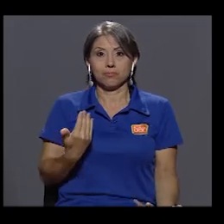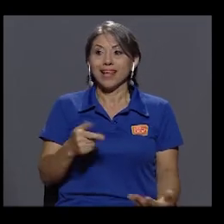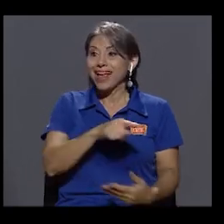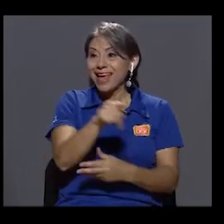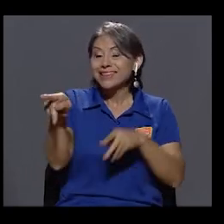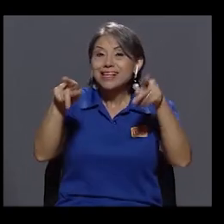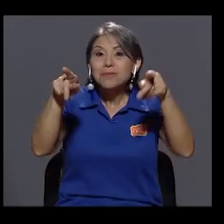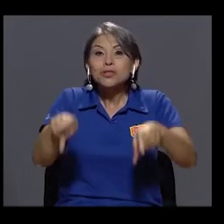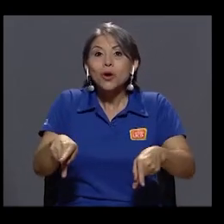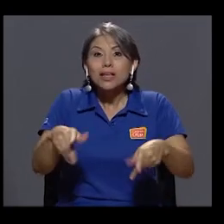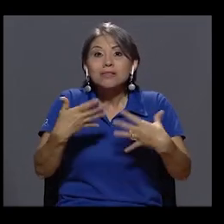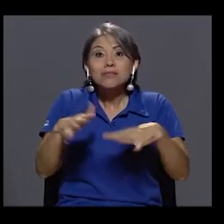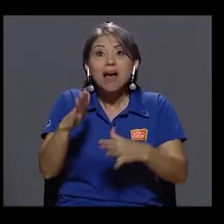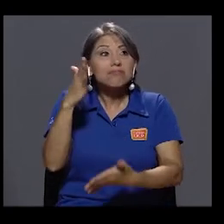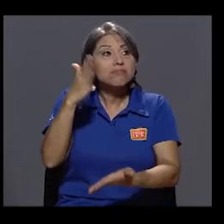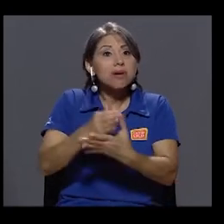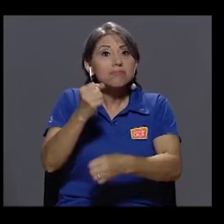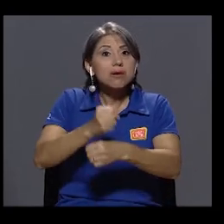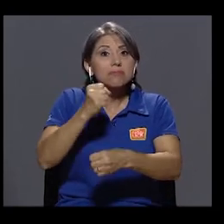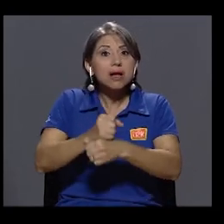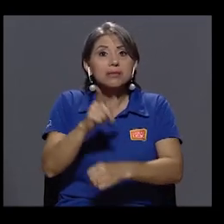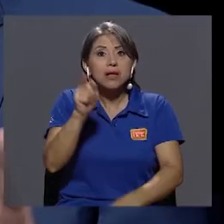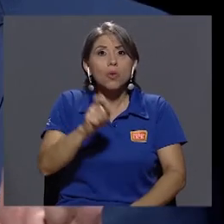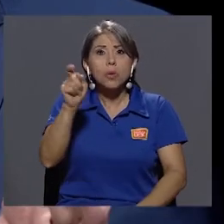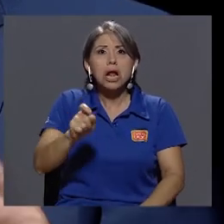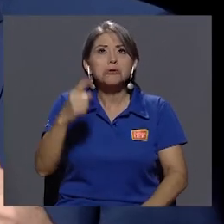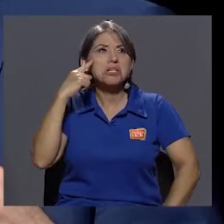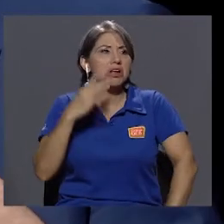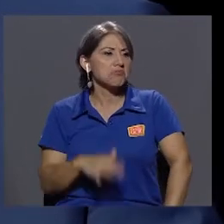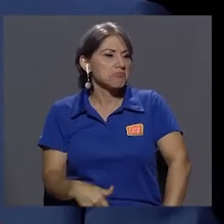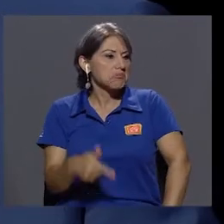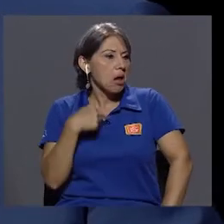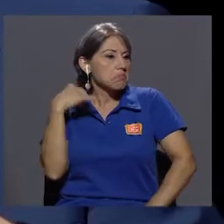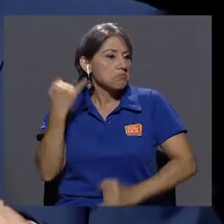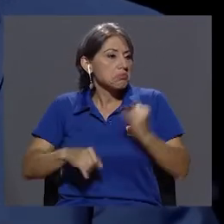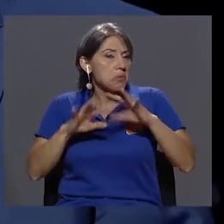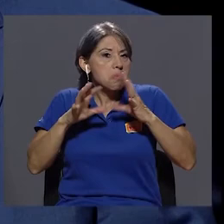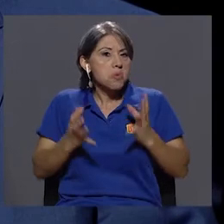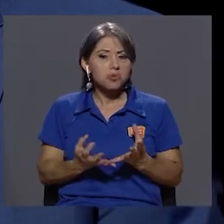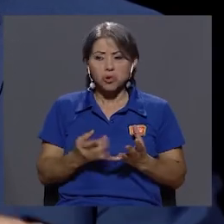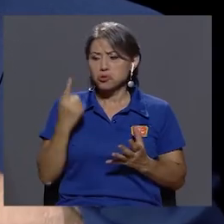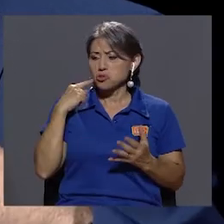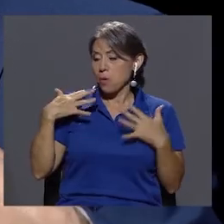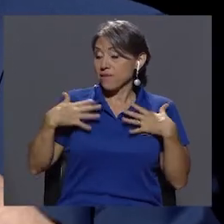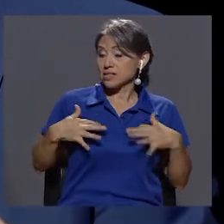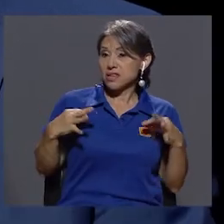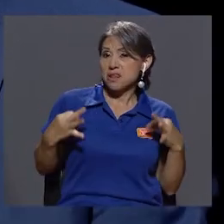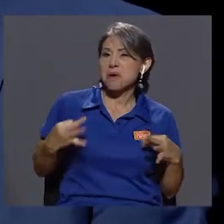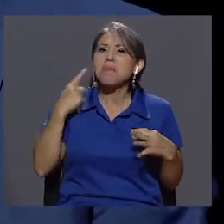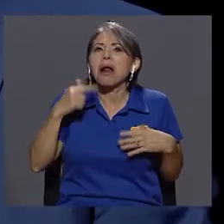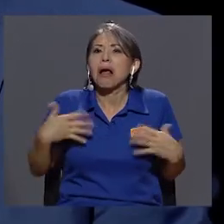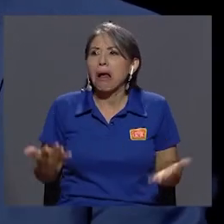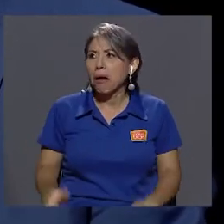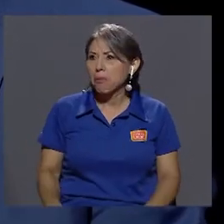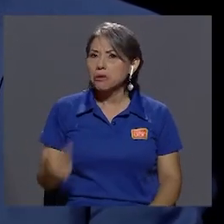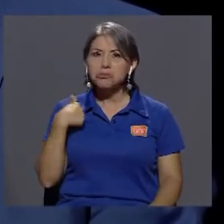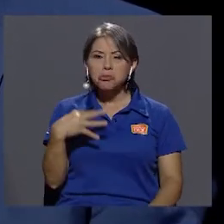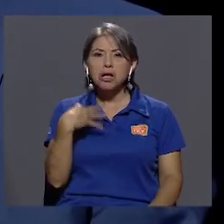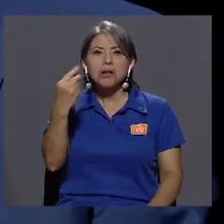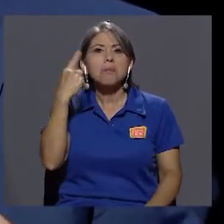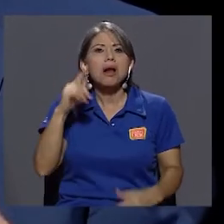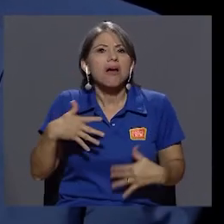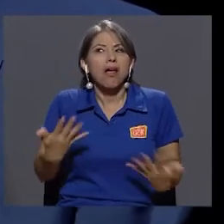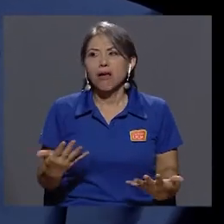vez que se jubilaron dijeron que la visión como el mundo yo sepa que me voy a vestir para que para que esto para que va a salir y para que